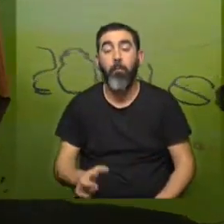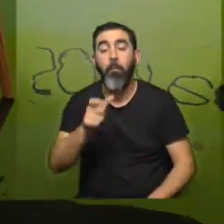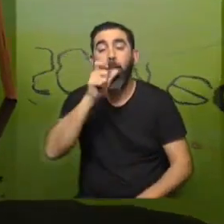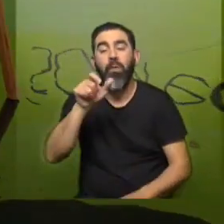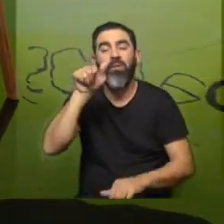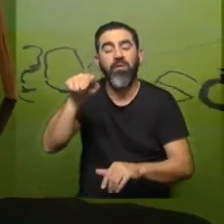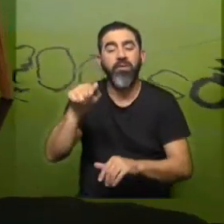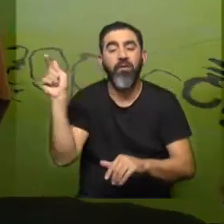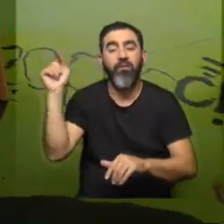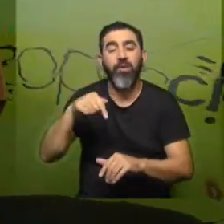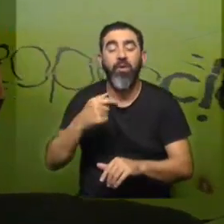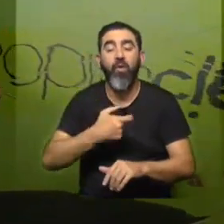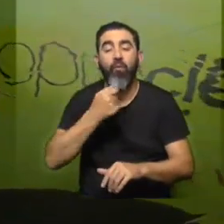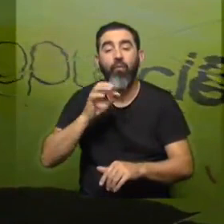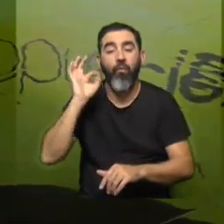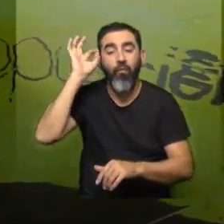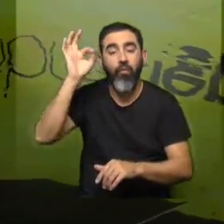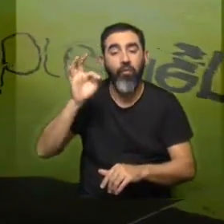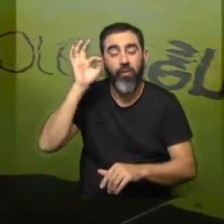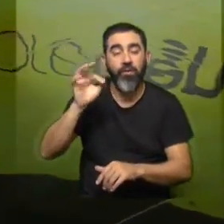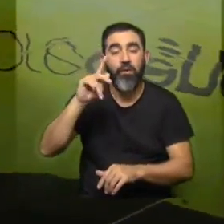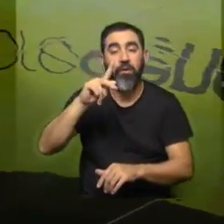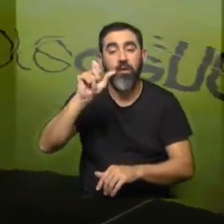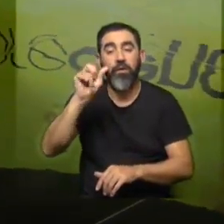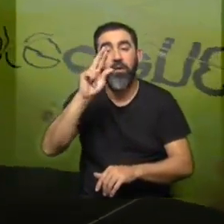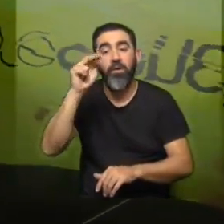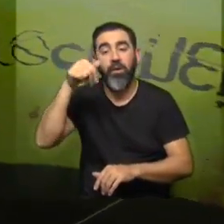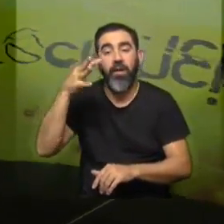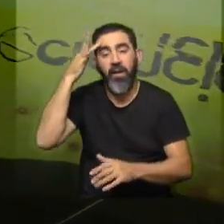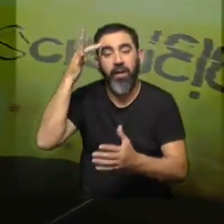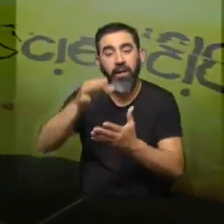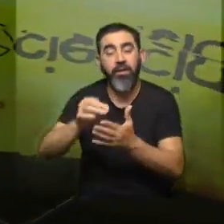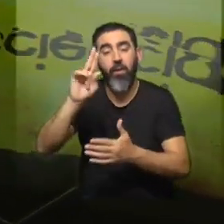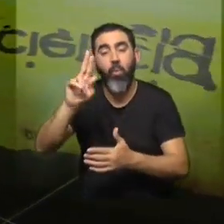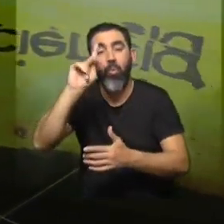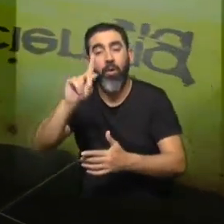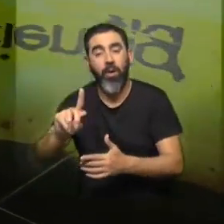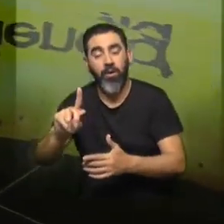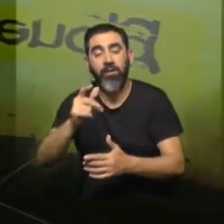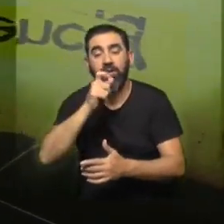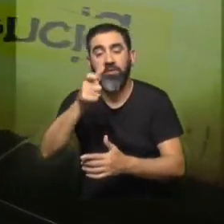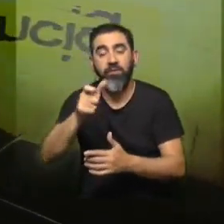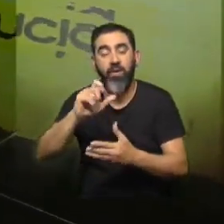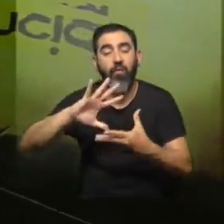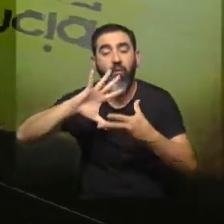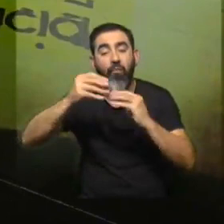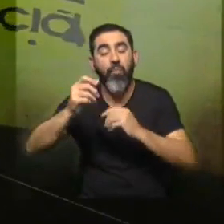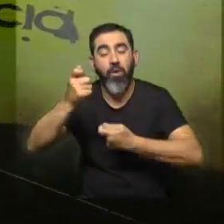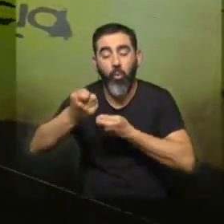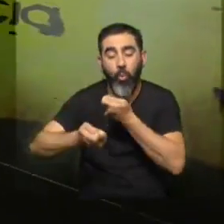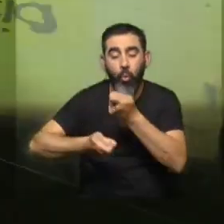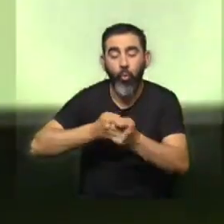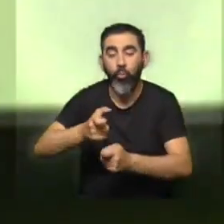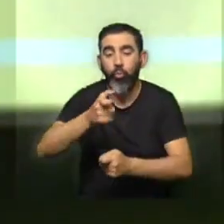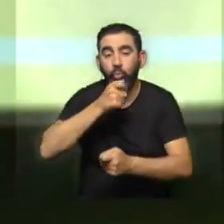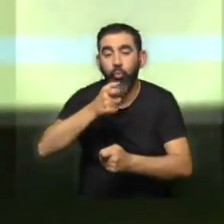cairne deriva de la voz inglesa cairn, que en las Islas Británicas refiere a un tipo de construcción en piedra,